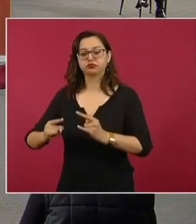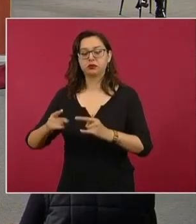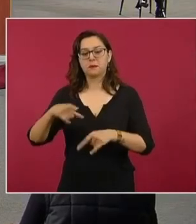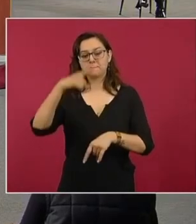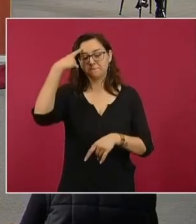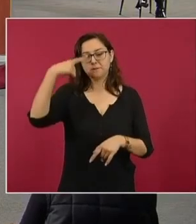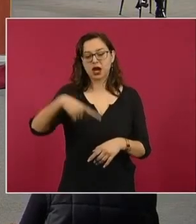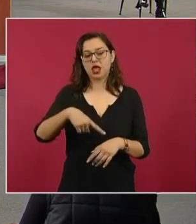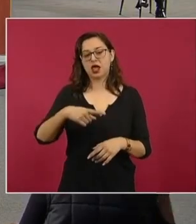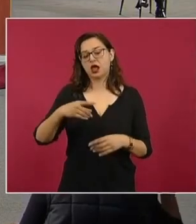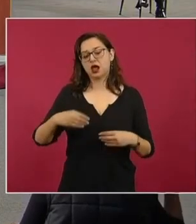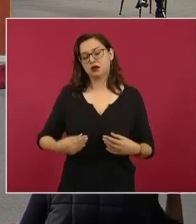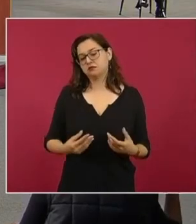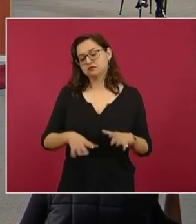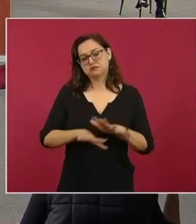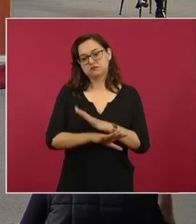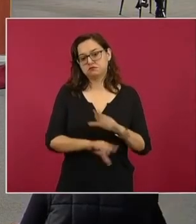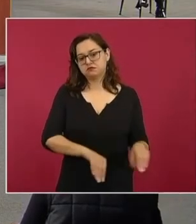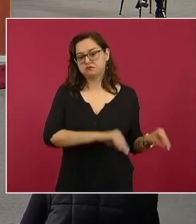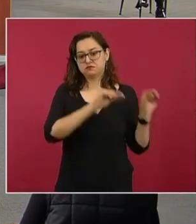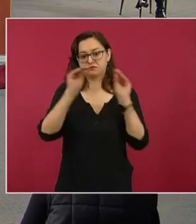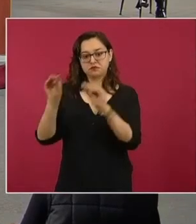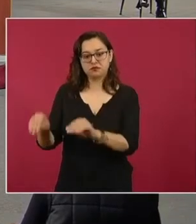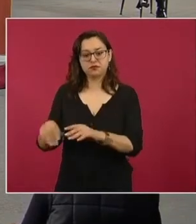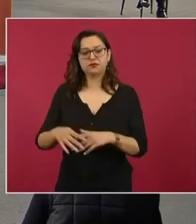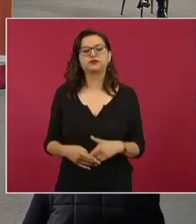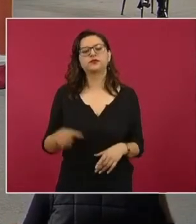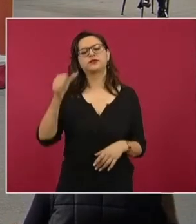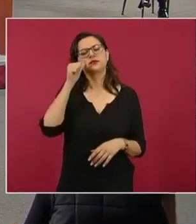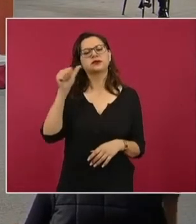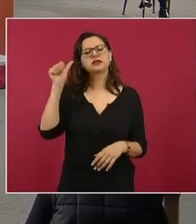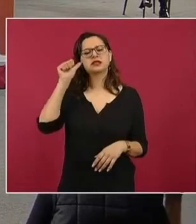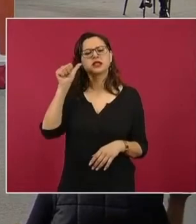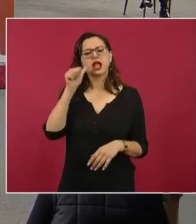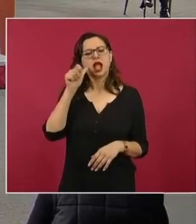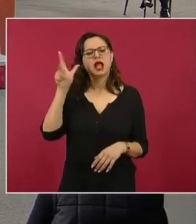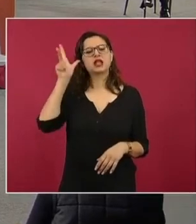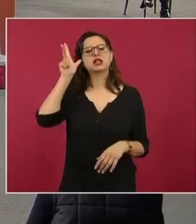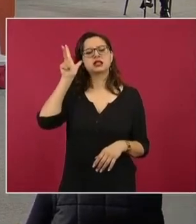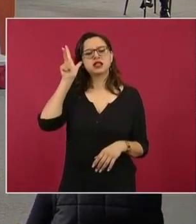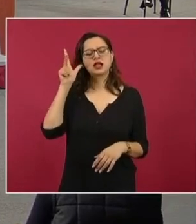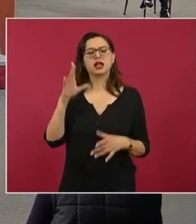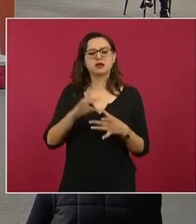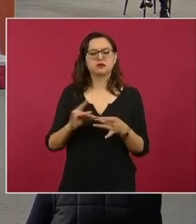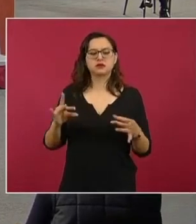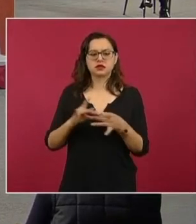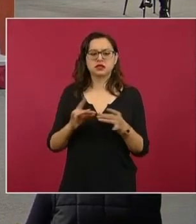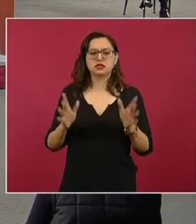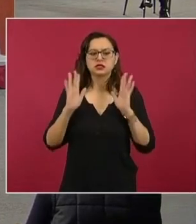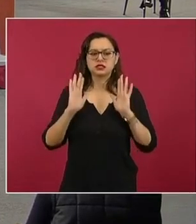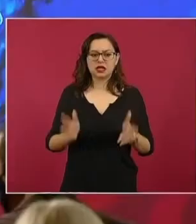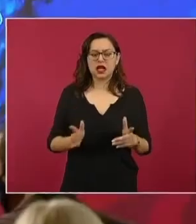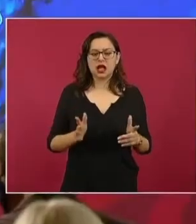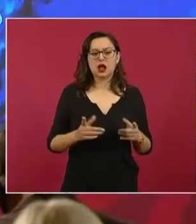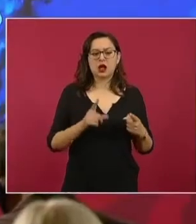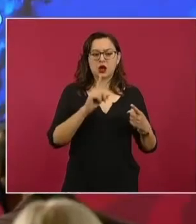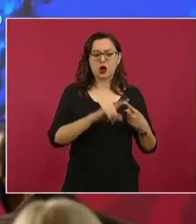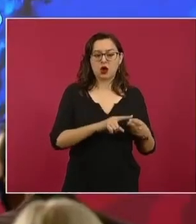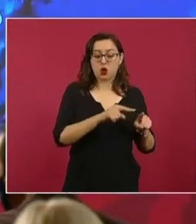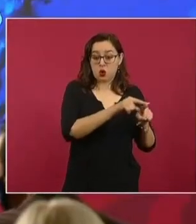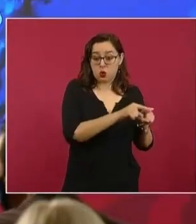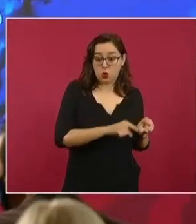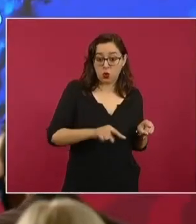hablábamos ayer o antier, ya estos tramos ya están contratados. Este es el tramo